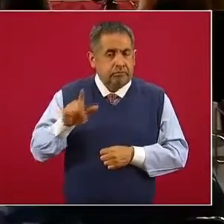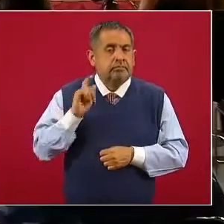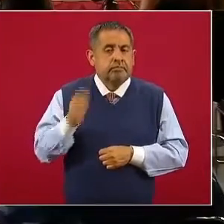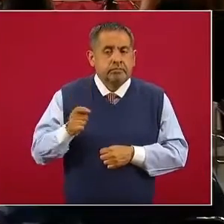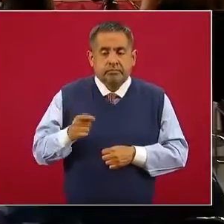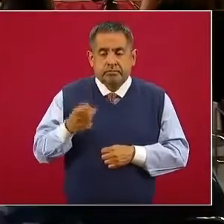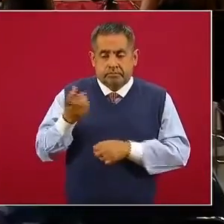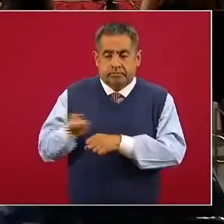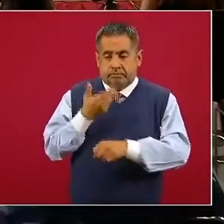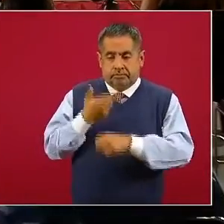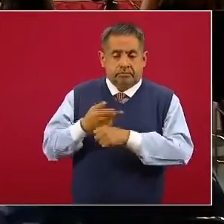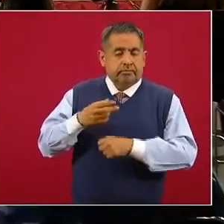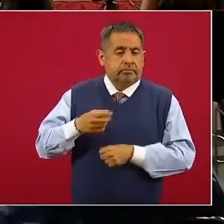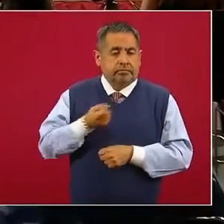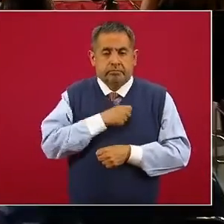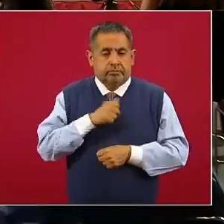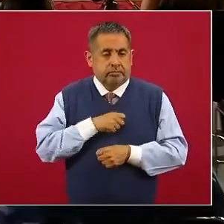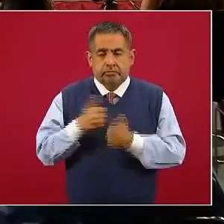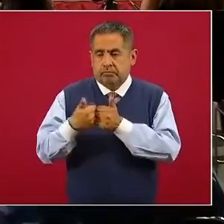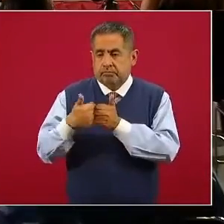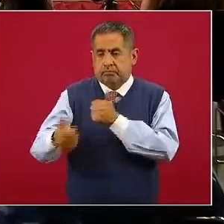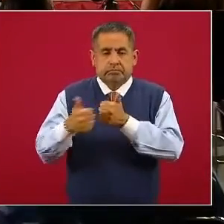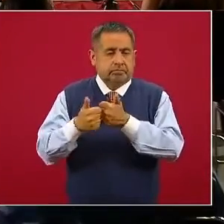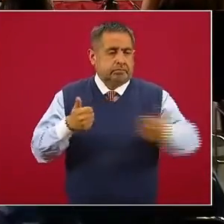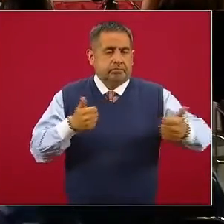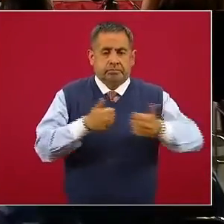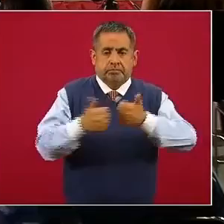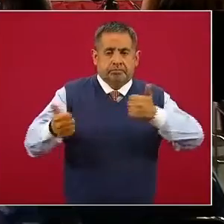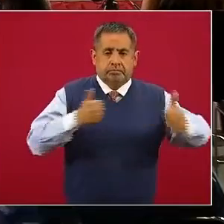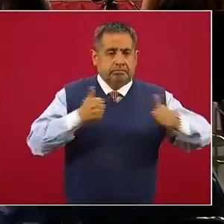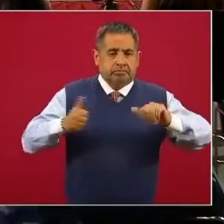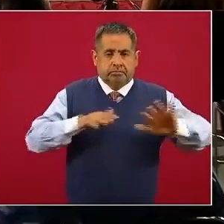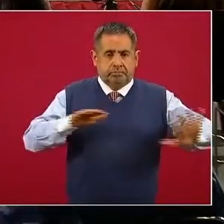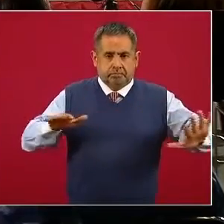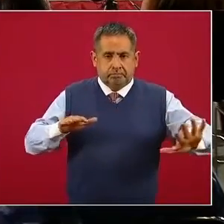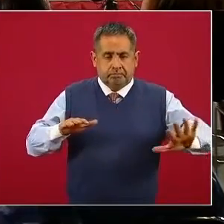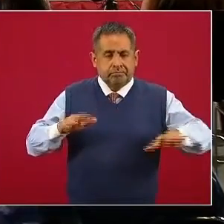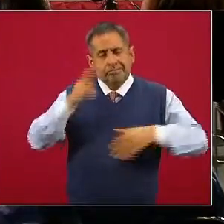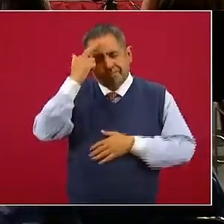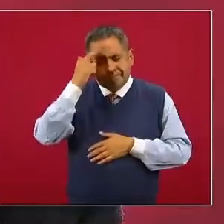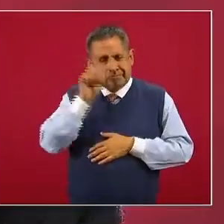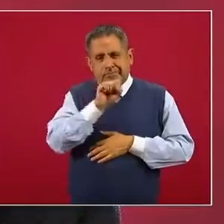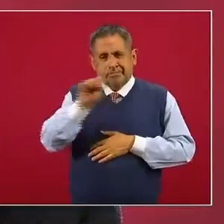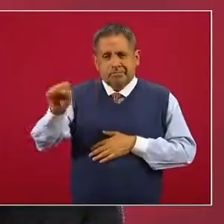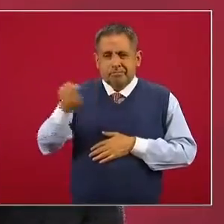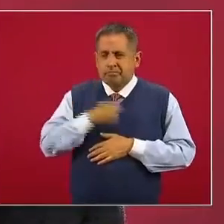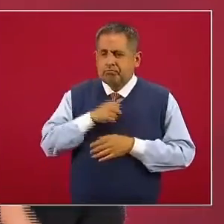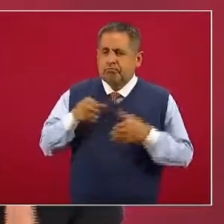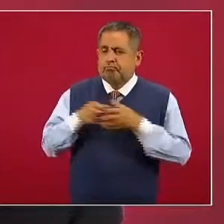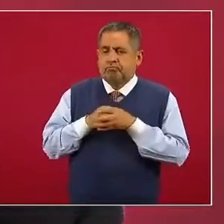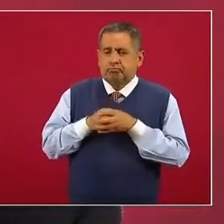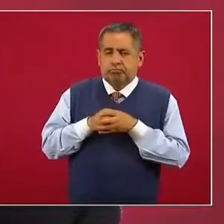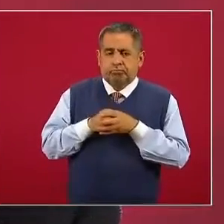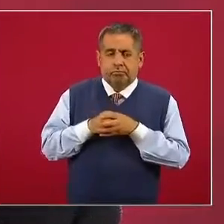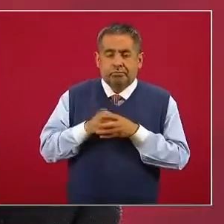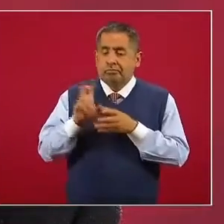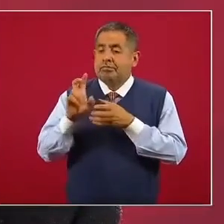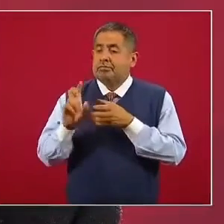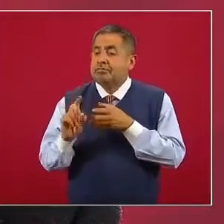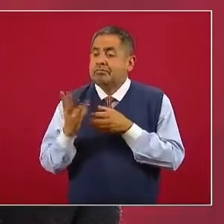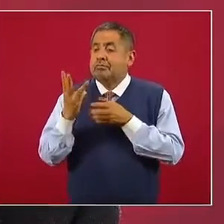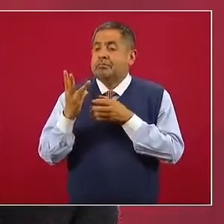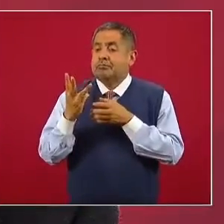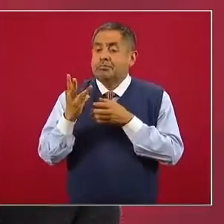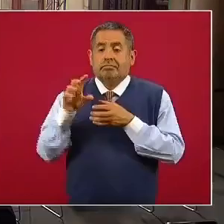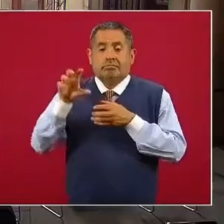la Secretaría de Salud se descentralizó. Cuando pensemos en la Secretaría de Salud, pensemos en 33 Secretarías de